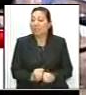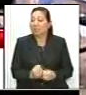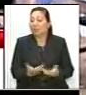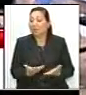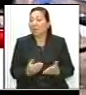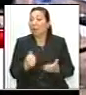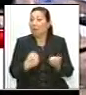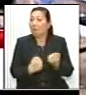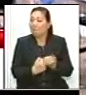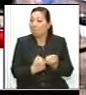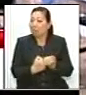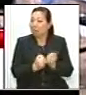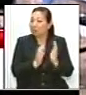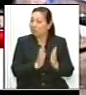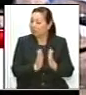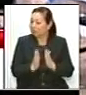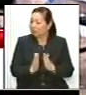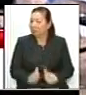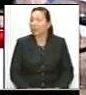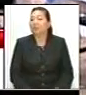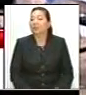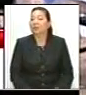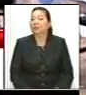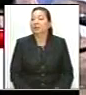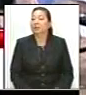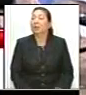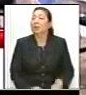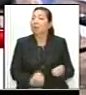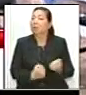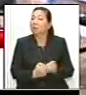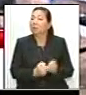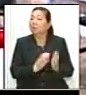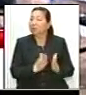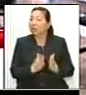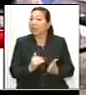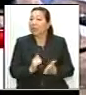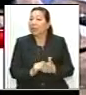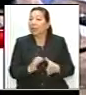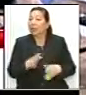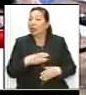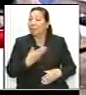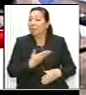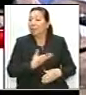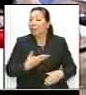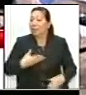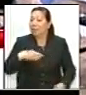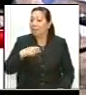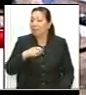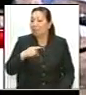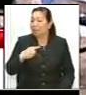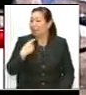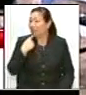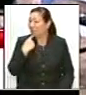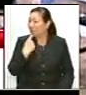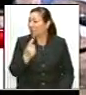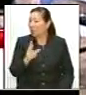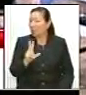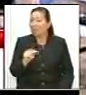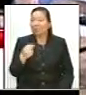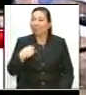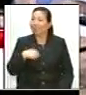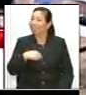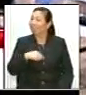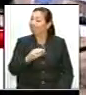un apoyo determinado en esta dirigencia, tomó un apoyo determinado a la decisión que tomó el presidente Kuczynski, y ellos dijeron, nosotros